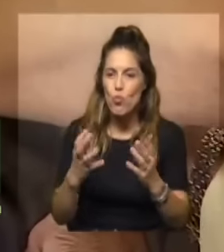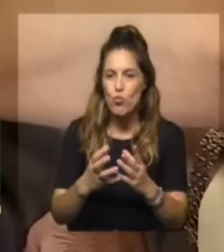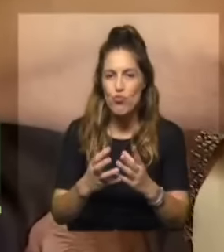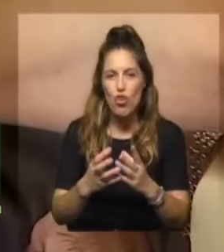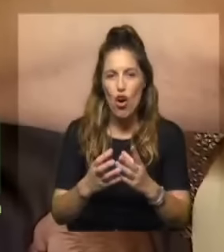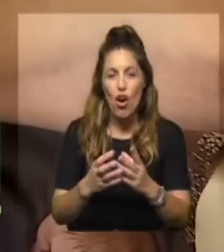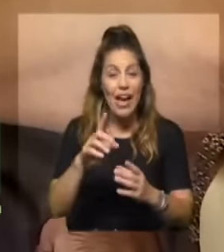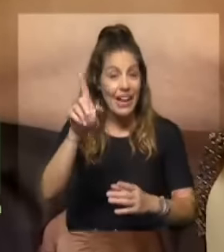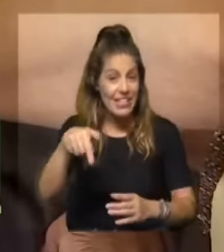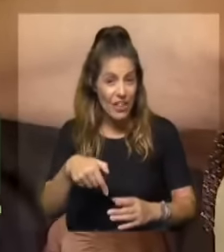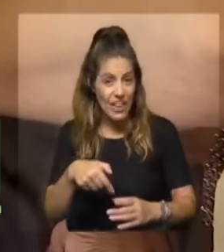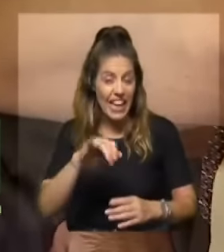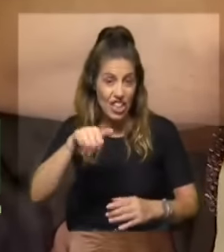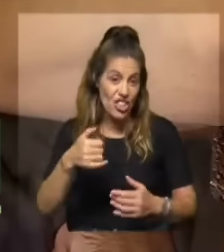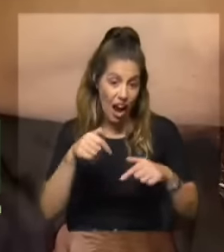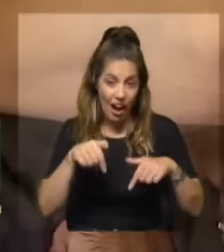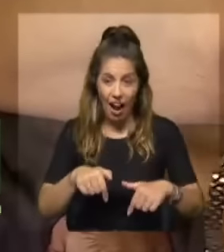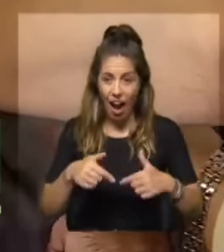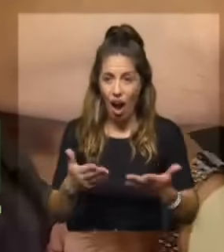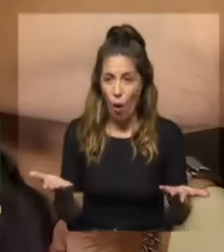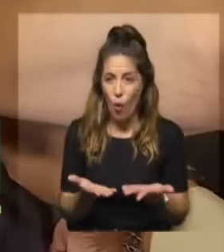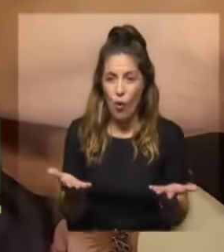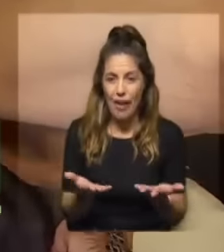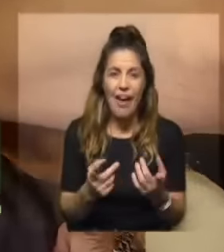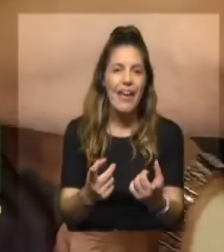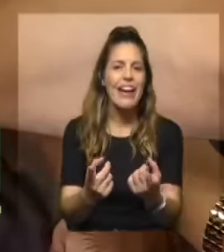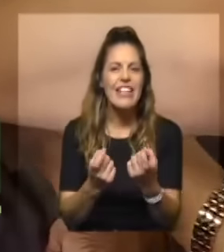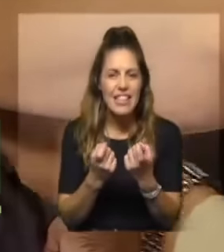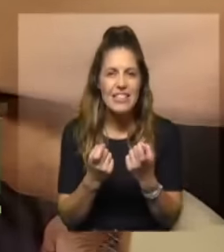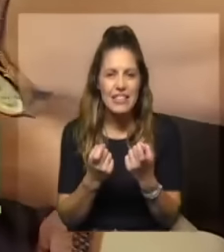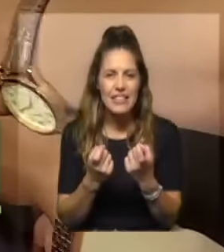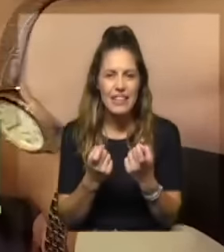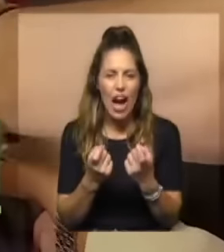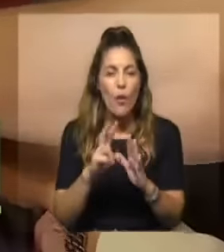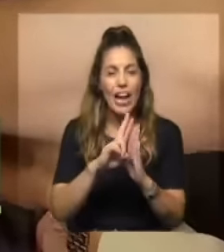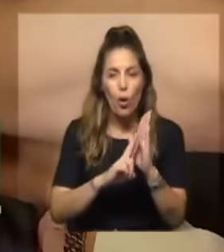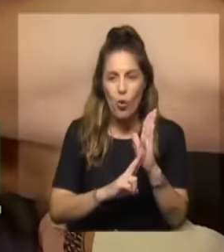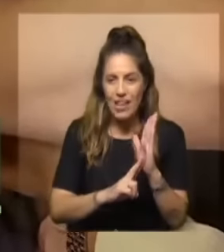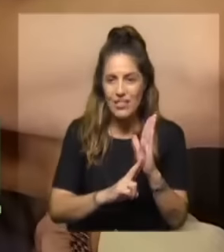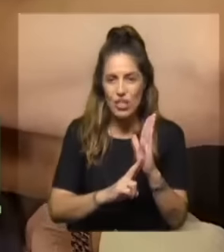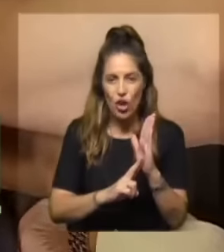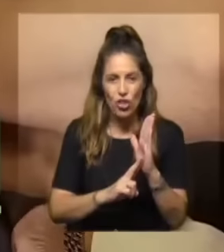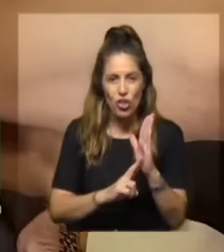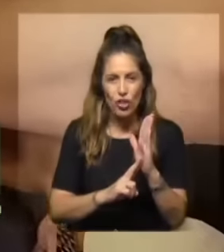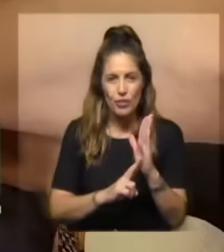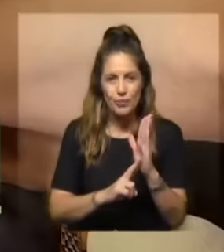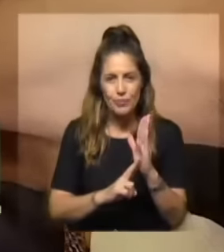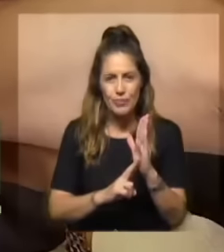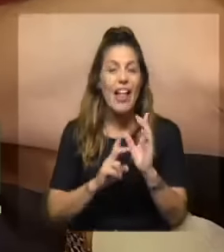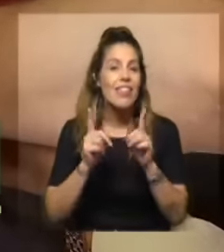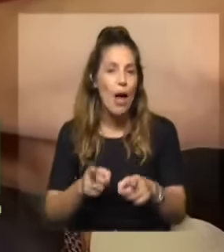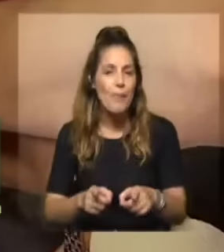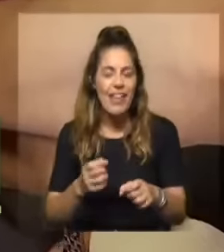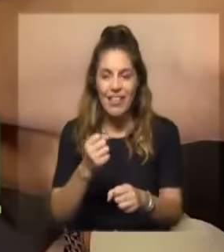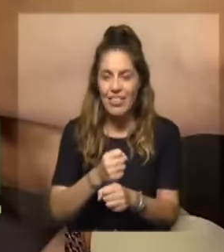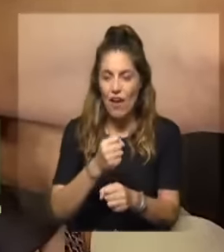que se viene o mejor dicho que ya está y que necesita Por lo menos de un marco regulatorio esteé también el